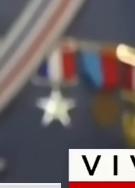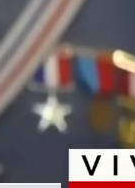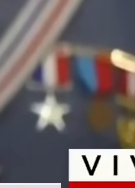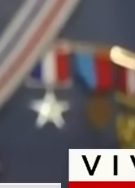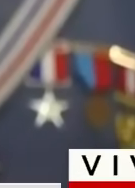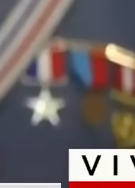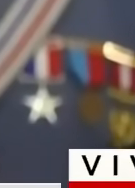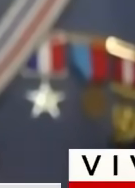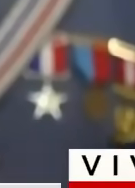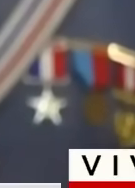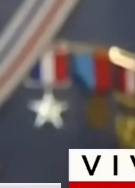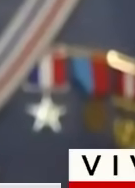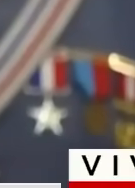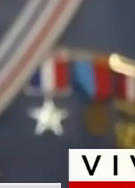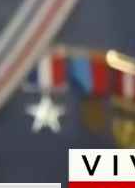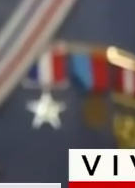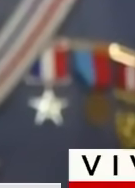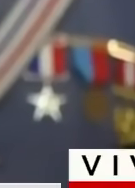paz